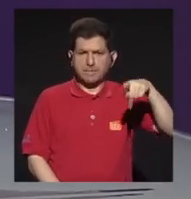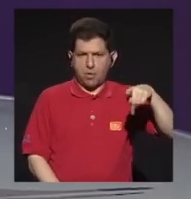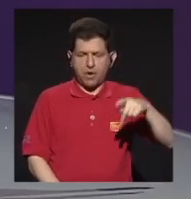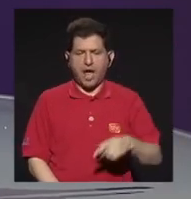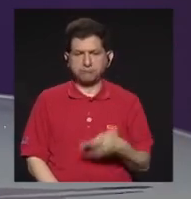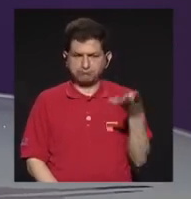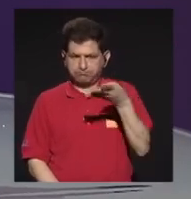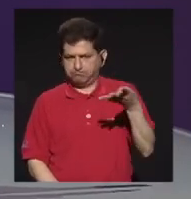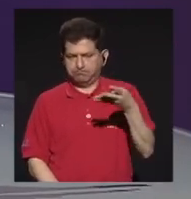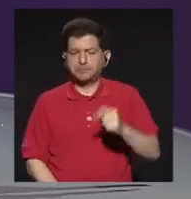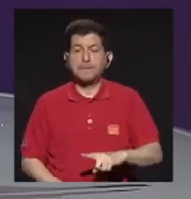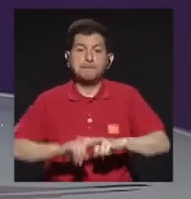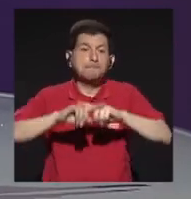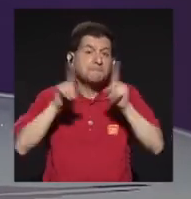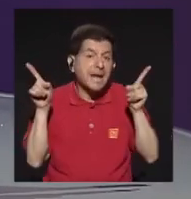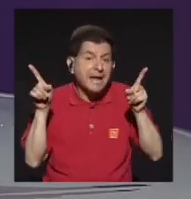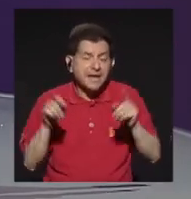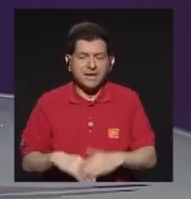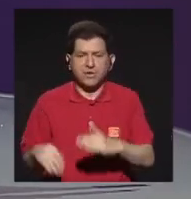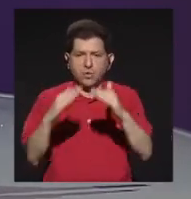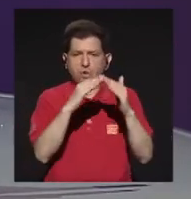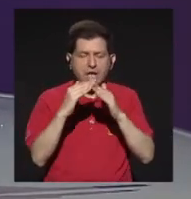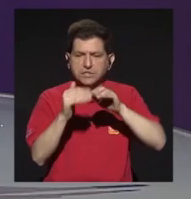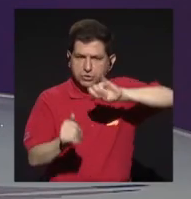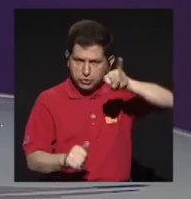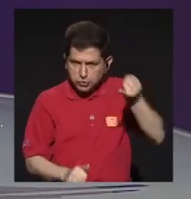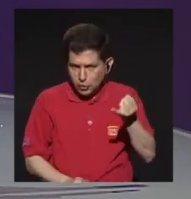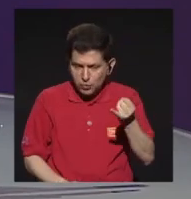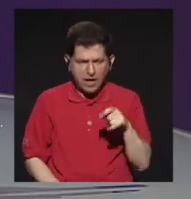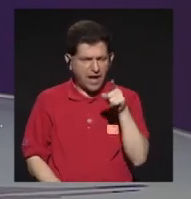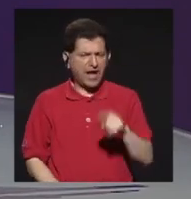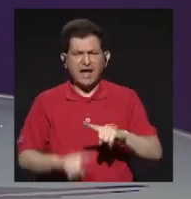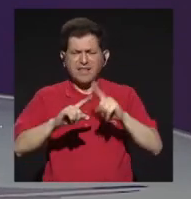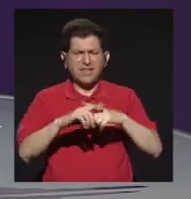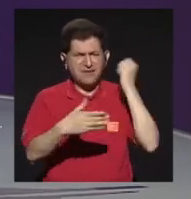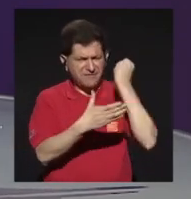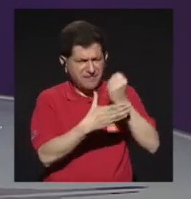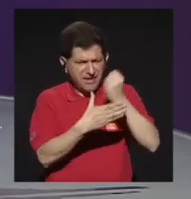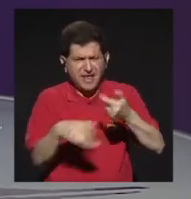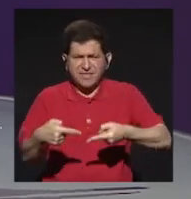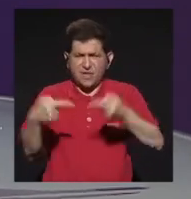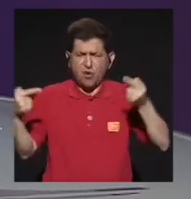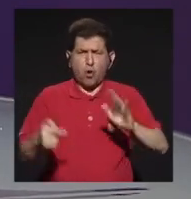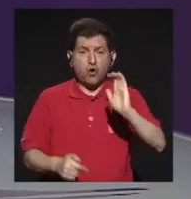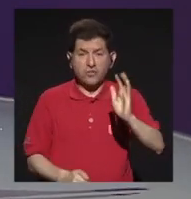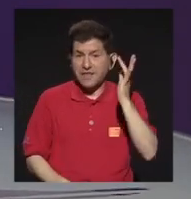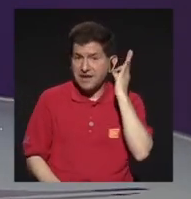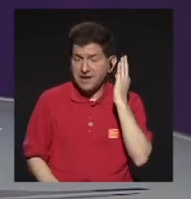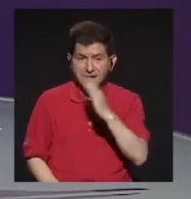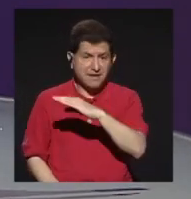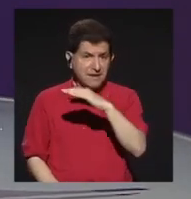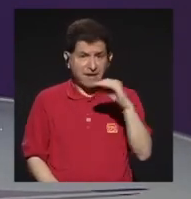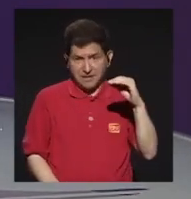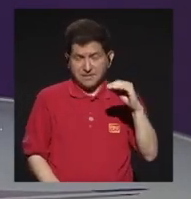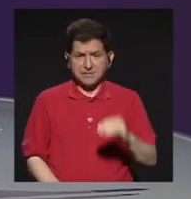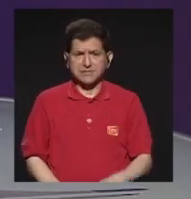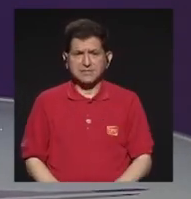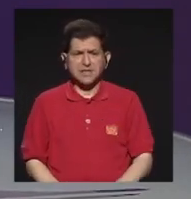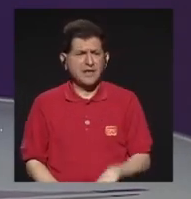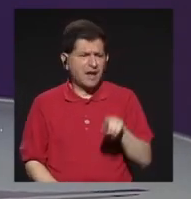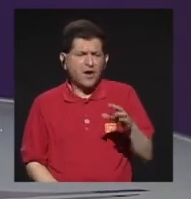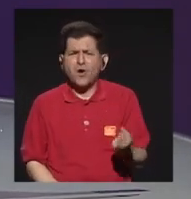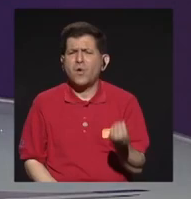pero había en ciudad juárez una serie de asesinatos en contra de niñas y de vídeo muy